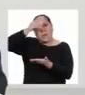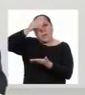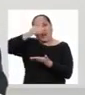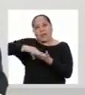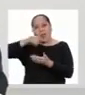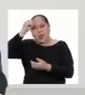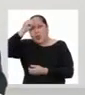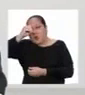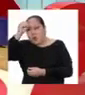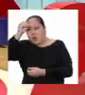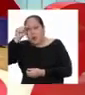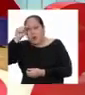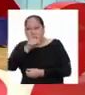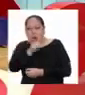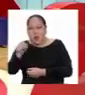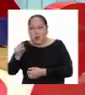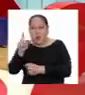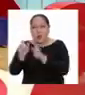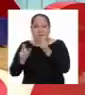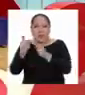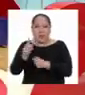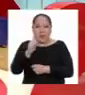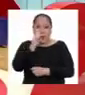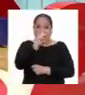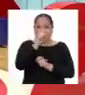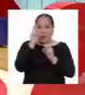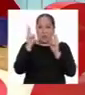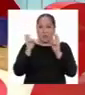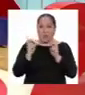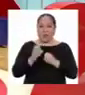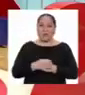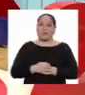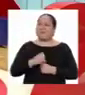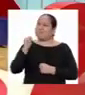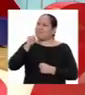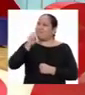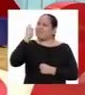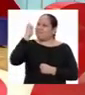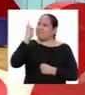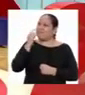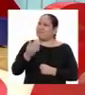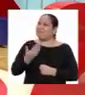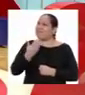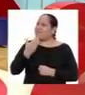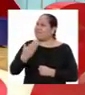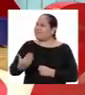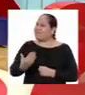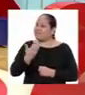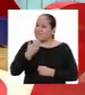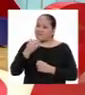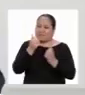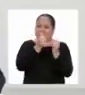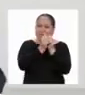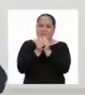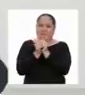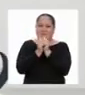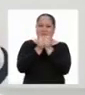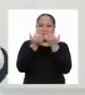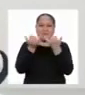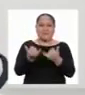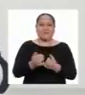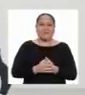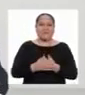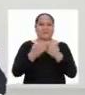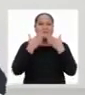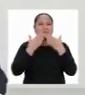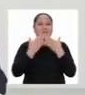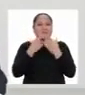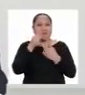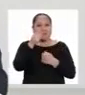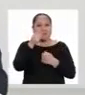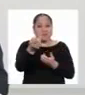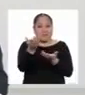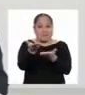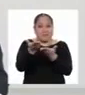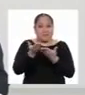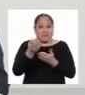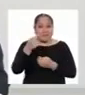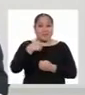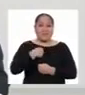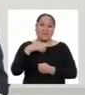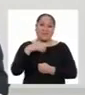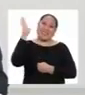gente sobre un tema. Sí, profesora, ha sido un éxito. Muchas gracias por acompañarnos hoy. Gracias a ti por